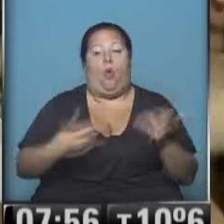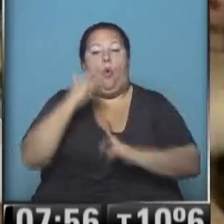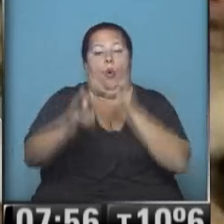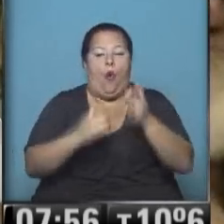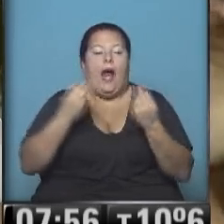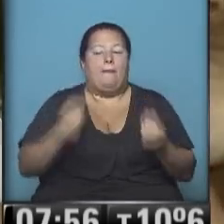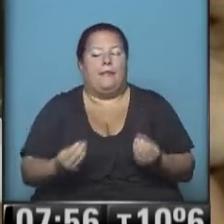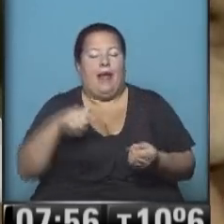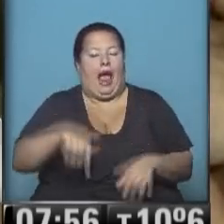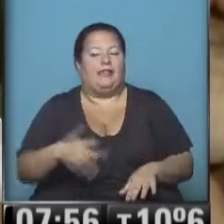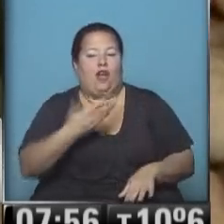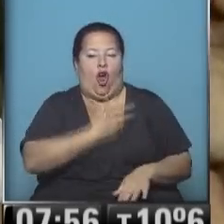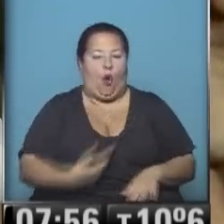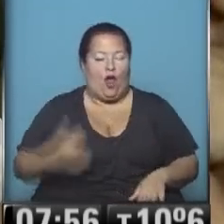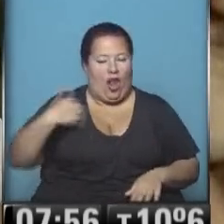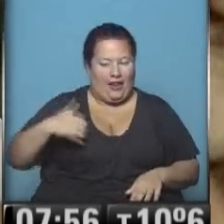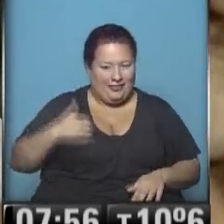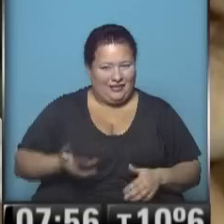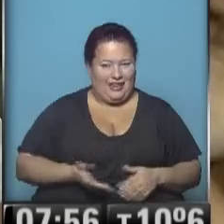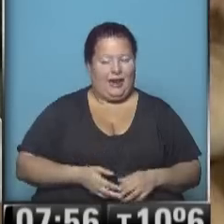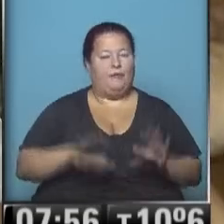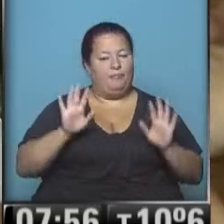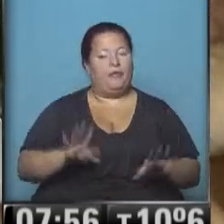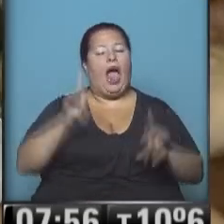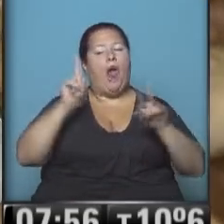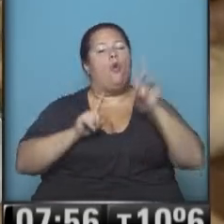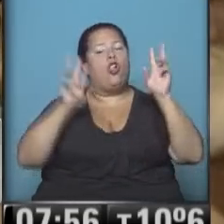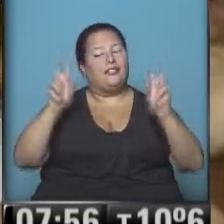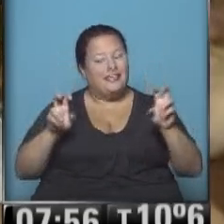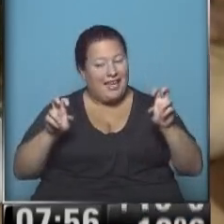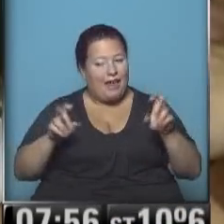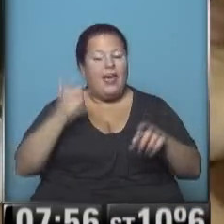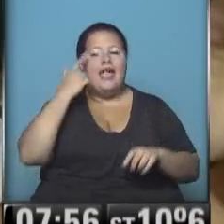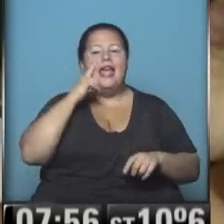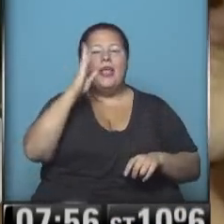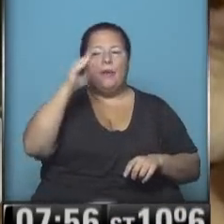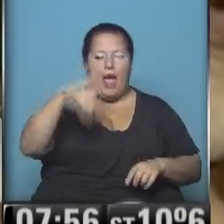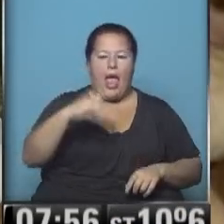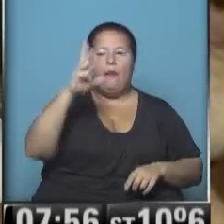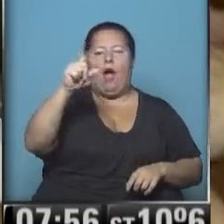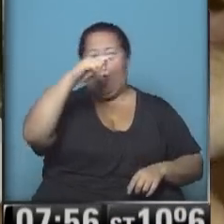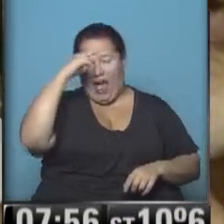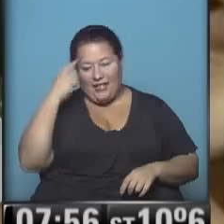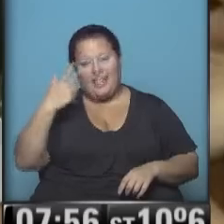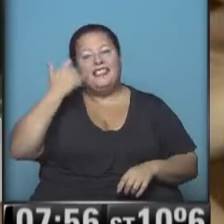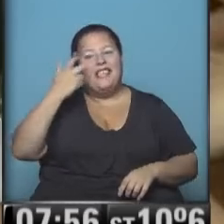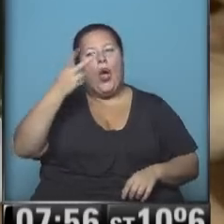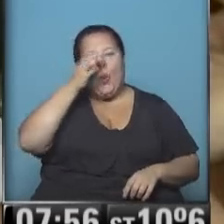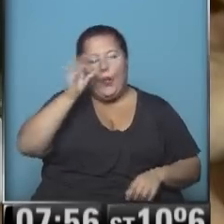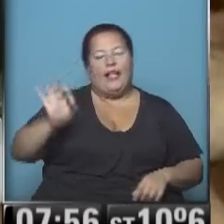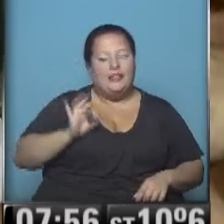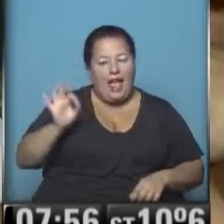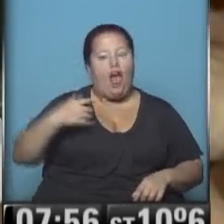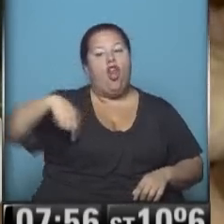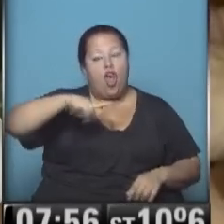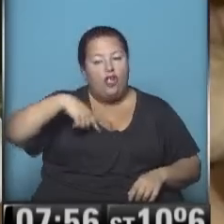es la actitud que ha tenido el gobierno argentino. Mire, hay causas como IBM, Banco Nación o cosas por el estilo que llevan 20 años y que